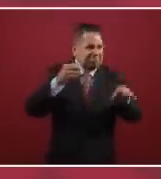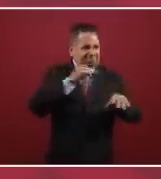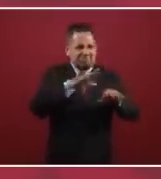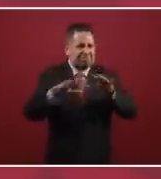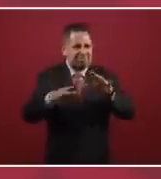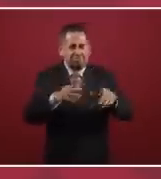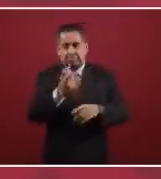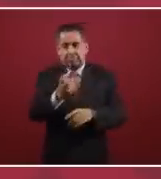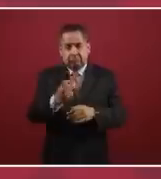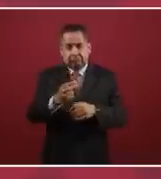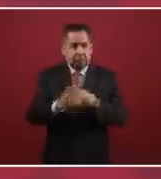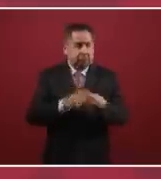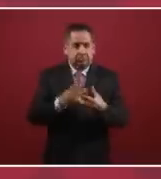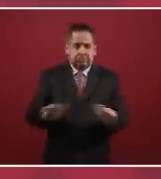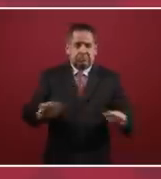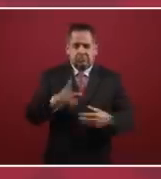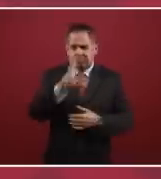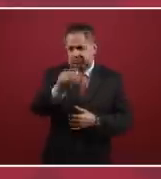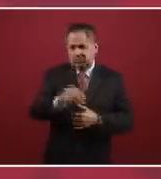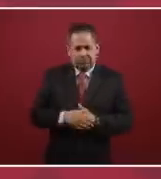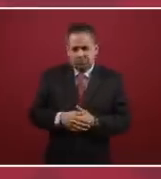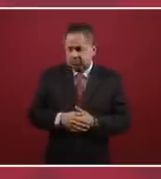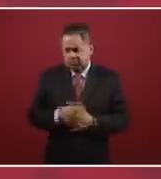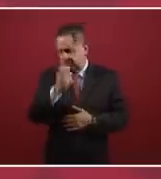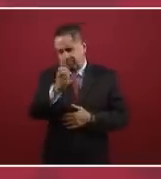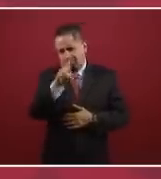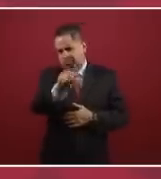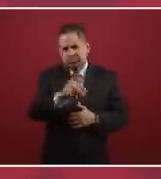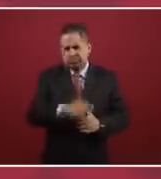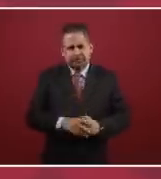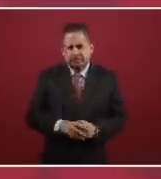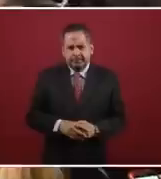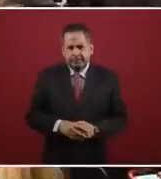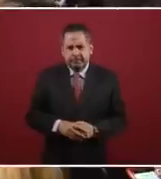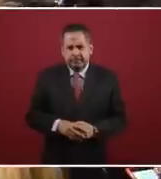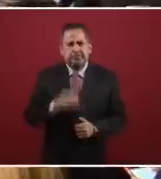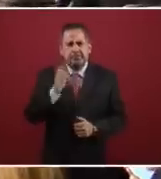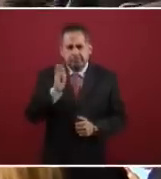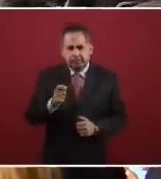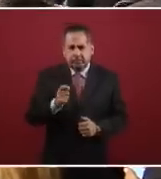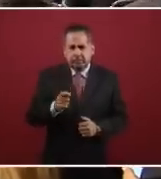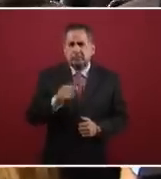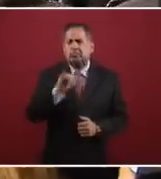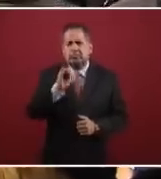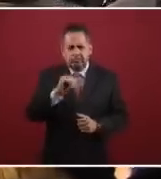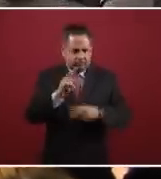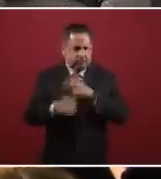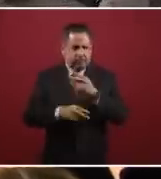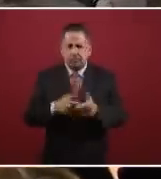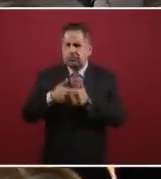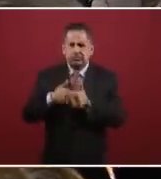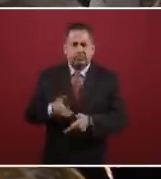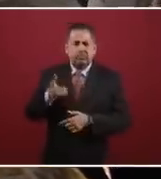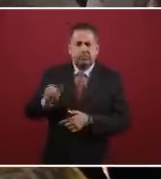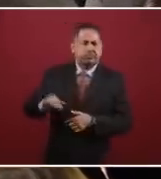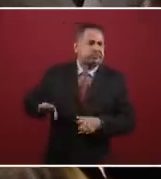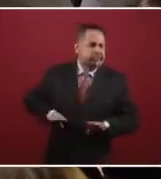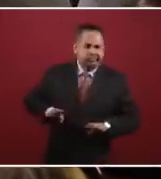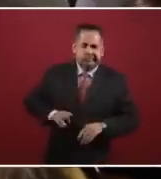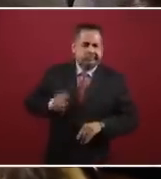opción, sea la alternativa. Entonces, sí vamos a seguir